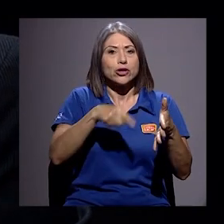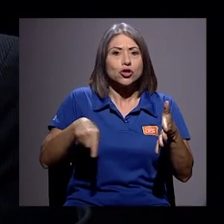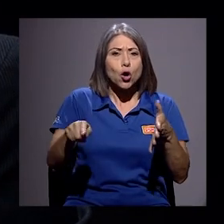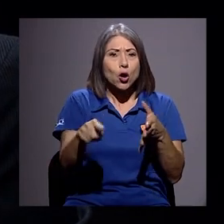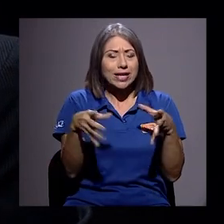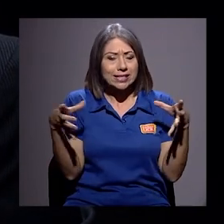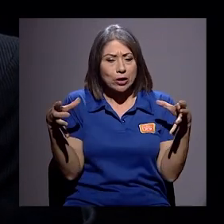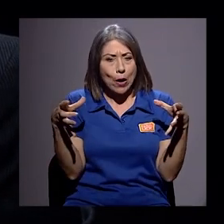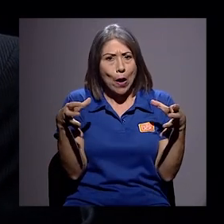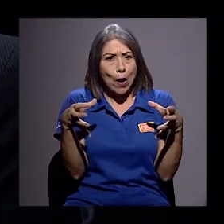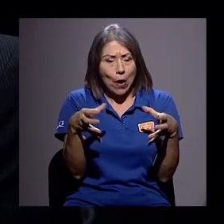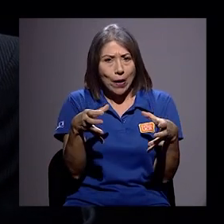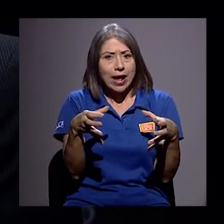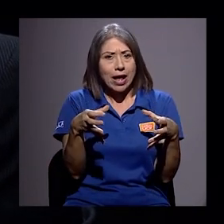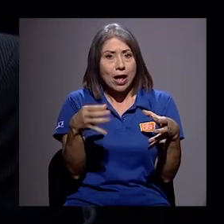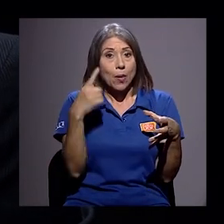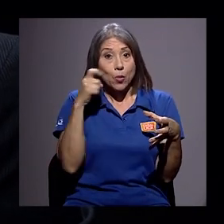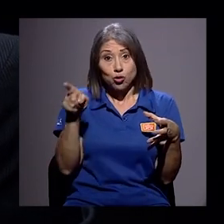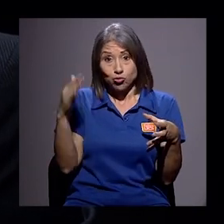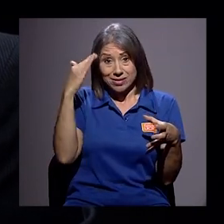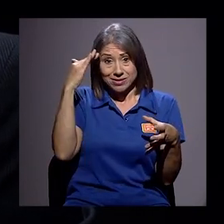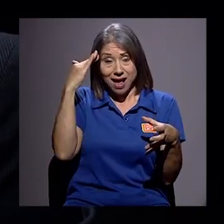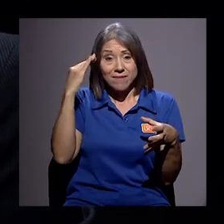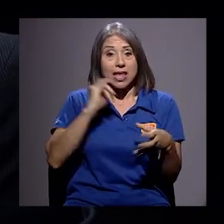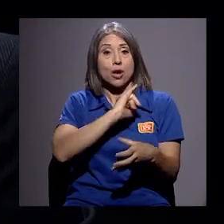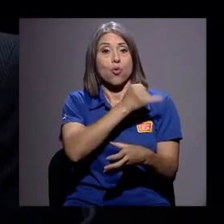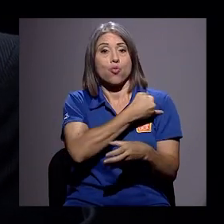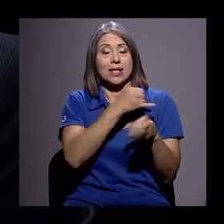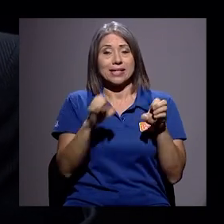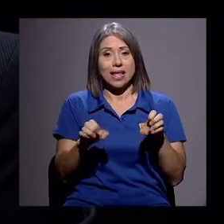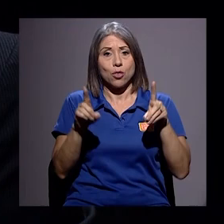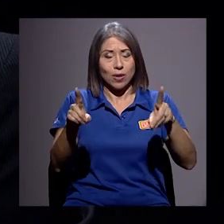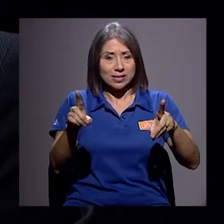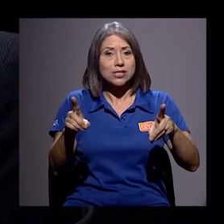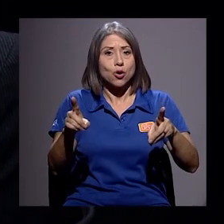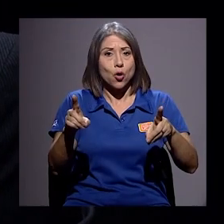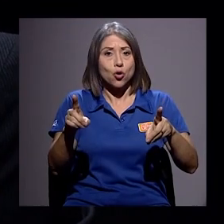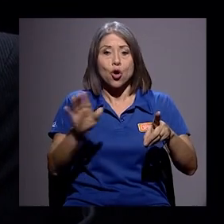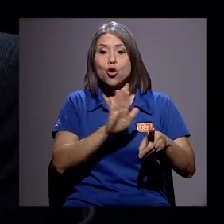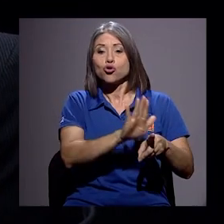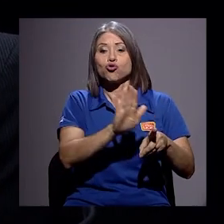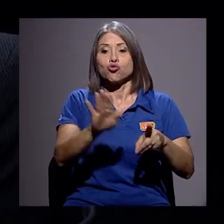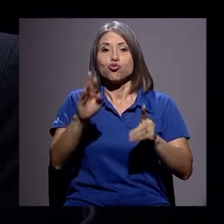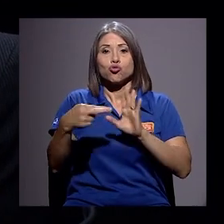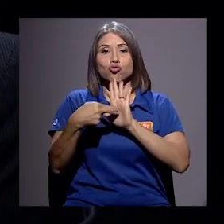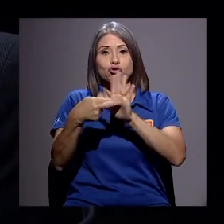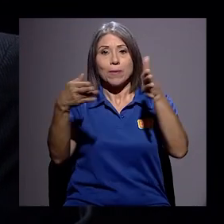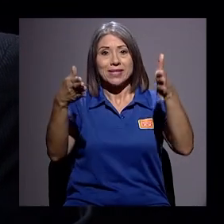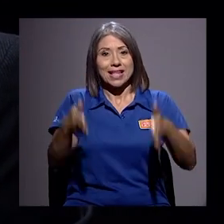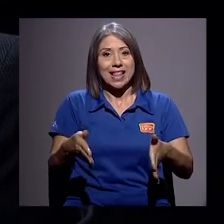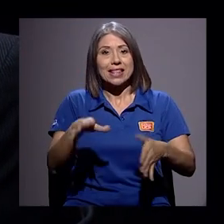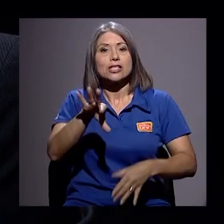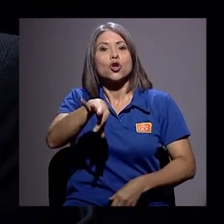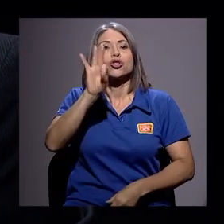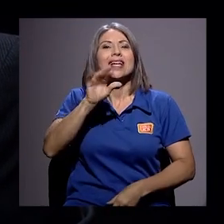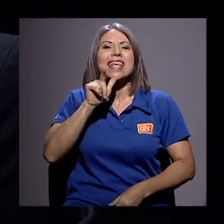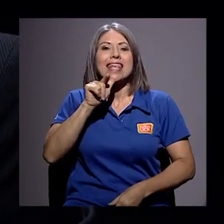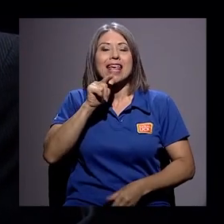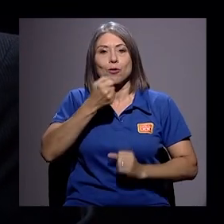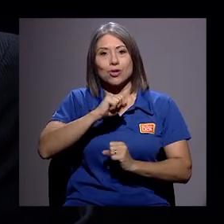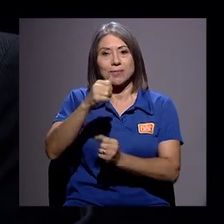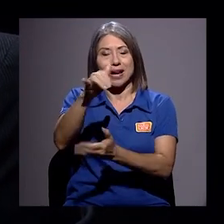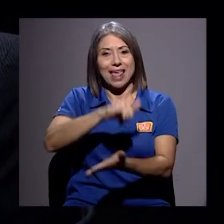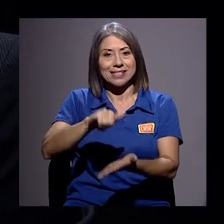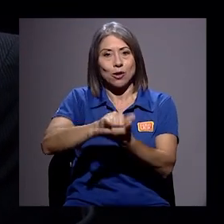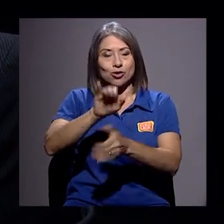aglutinando en el cantón porque como ustedes saben las juntas de educación las los representantes de las juntas de educación no se elige la municipalidad de san